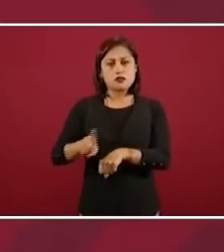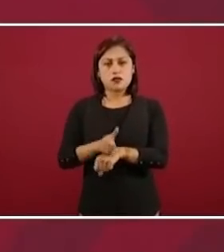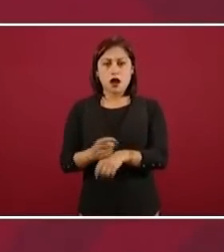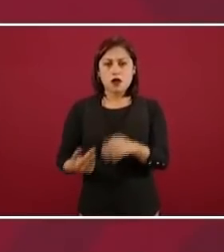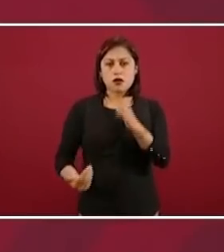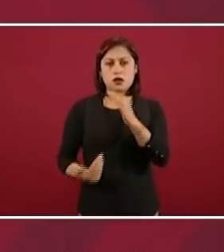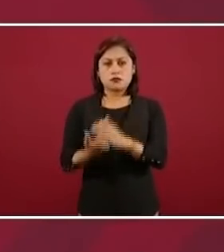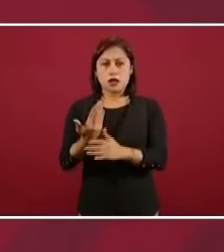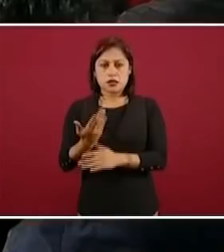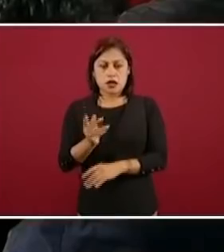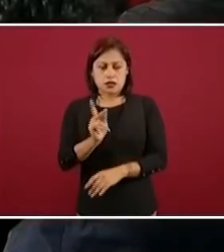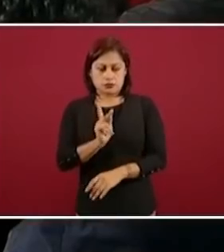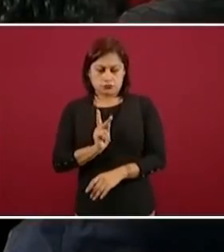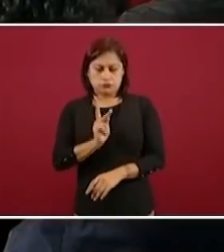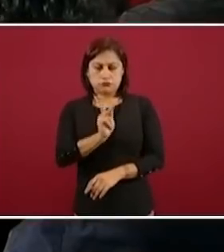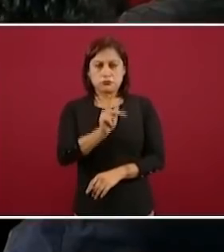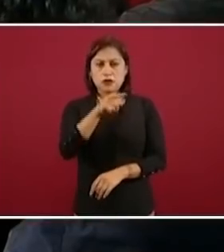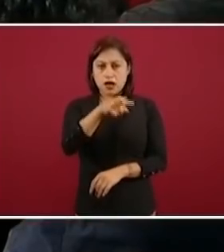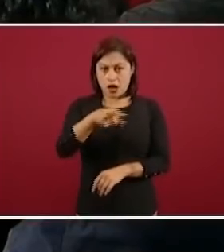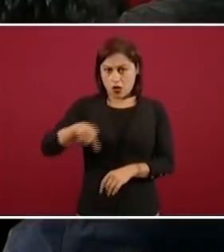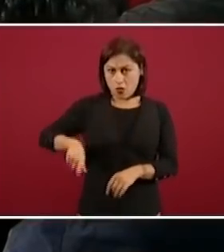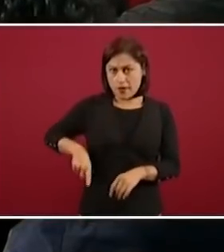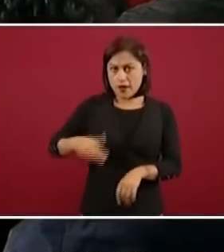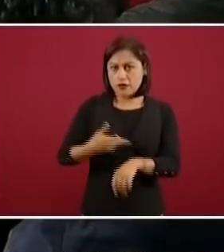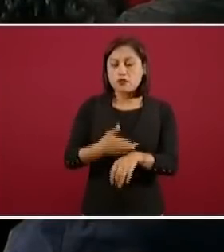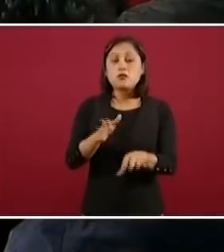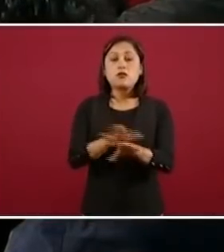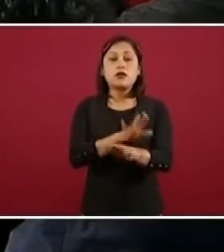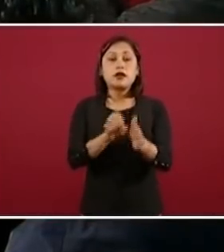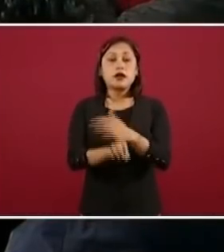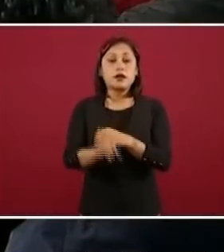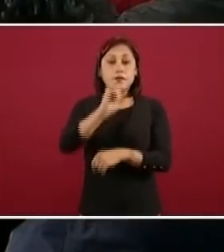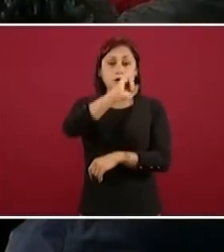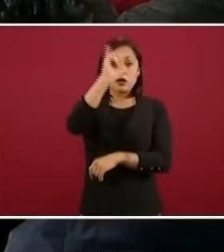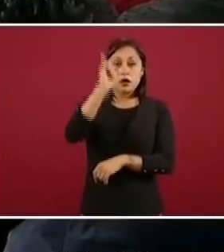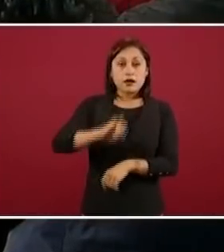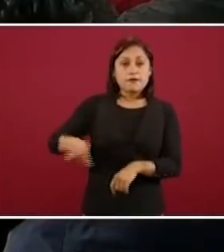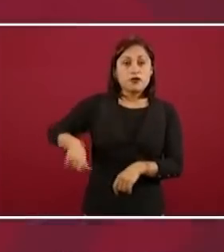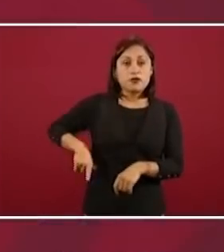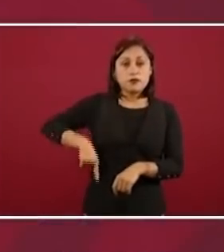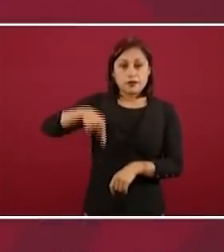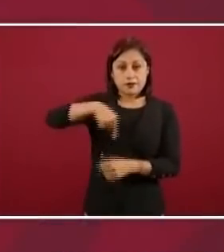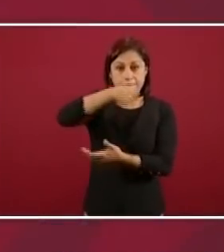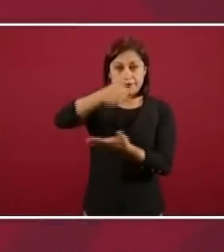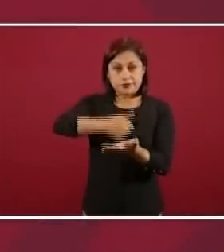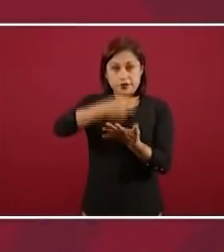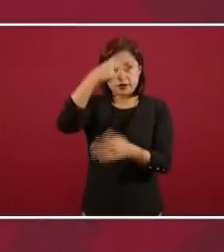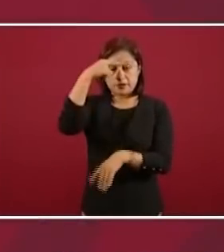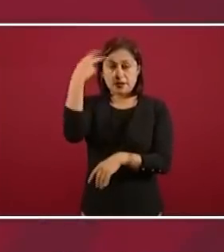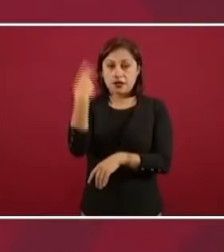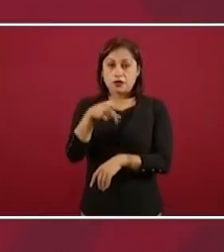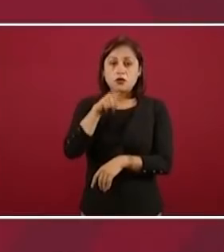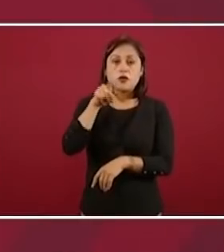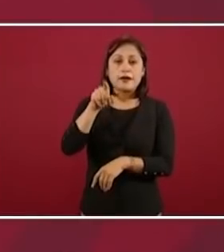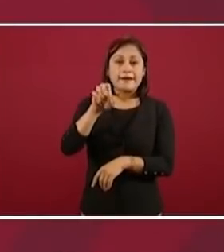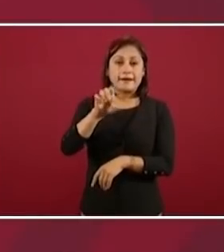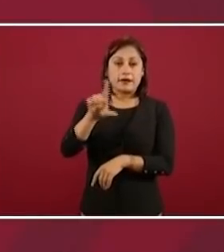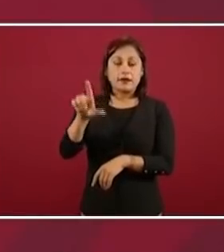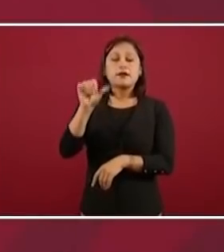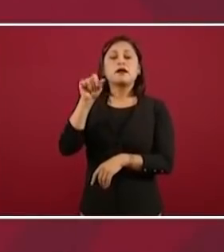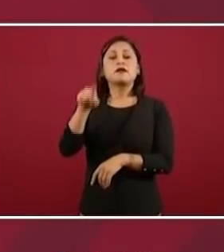por ejemplo la jefa de gobierno en la sede méxico todos los días en la mañana